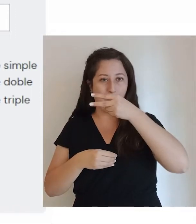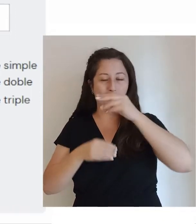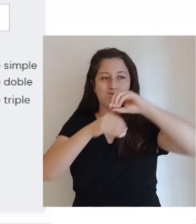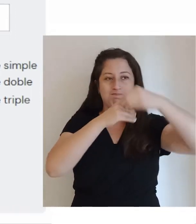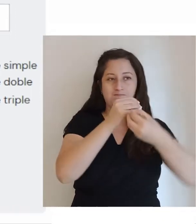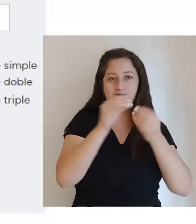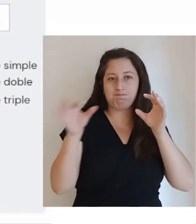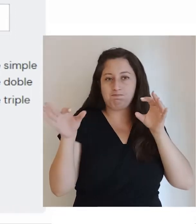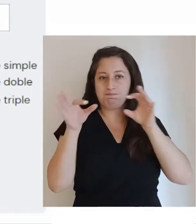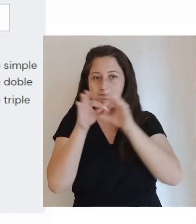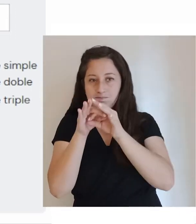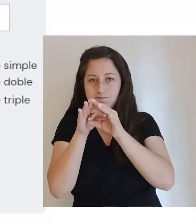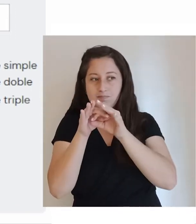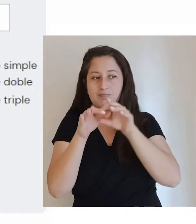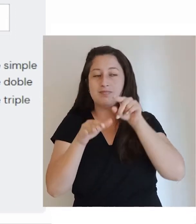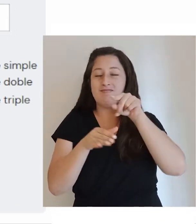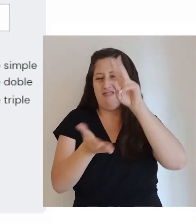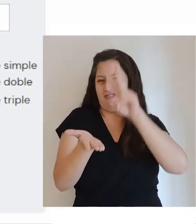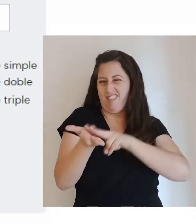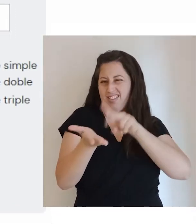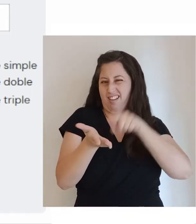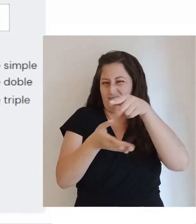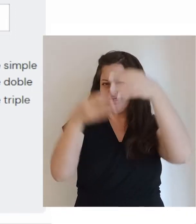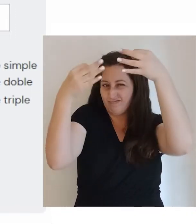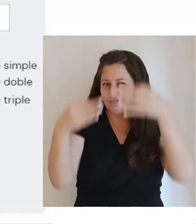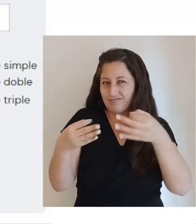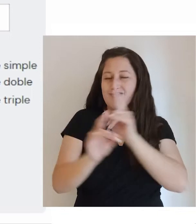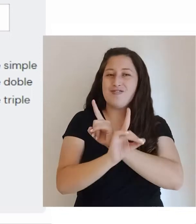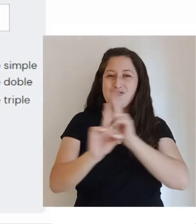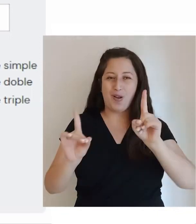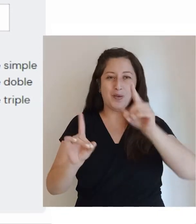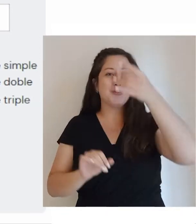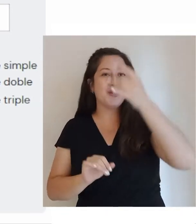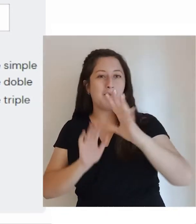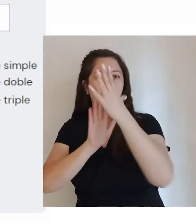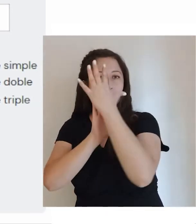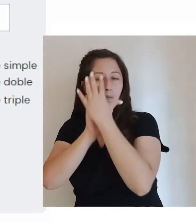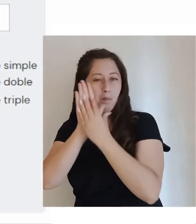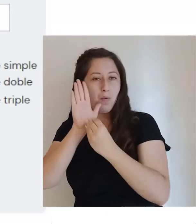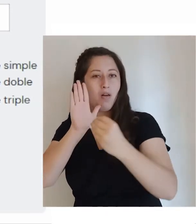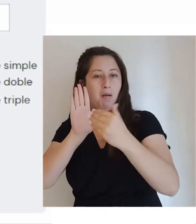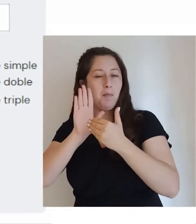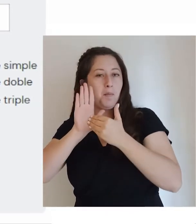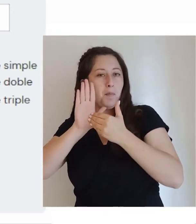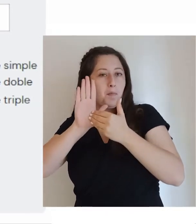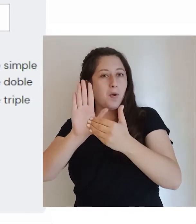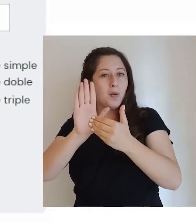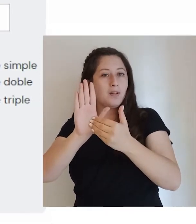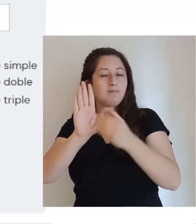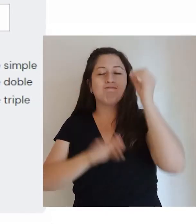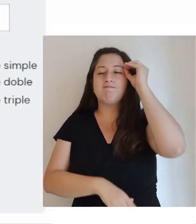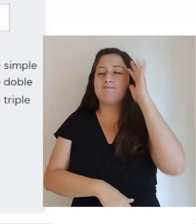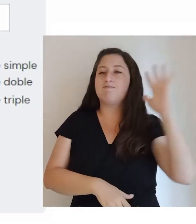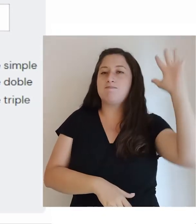molecular, aunque no es exactamente así en realidad. Este modelo es útil para